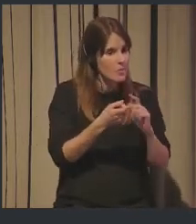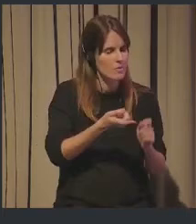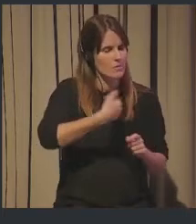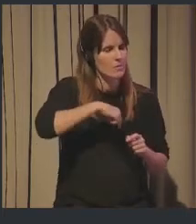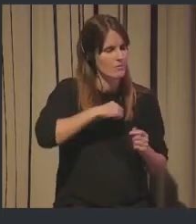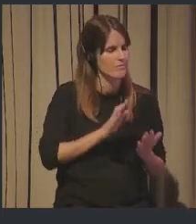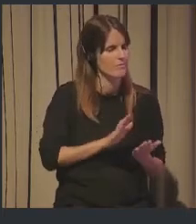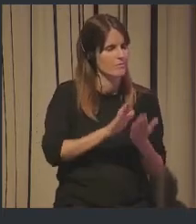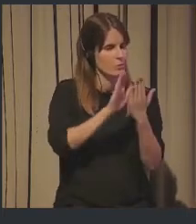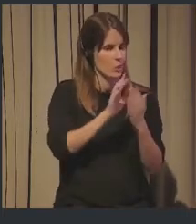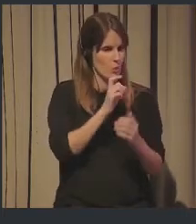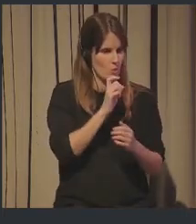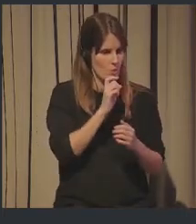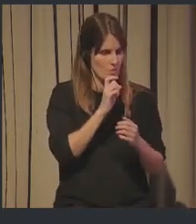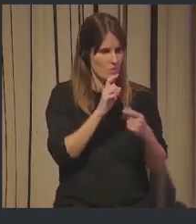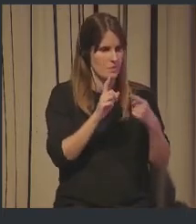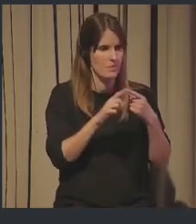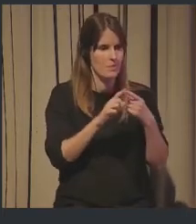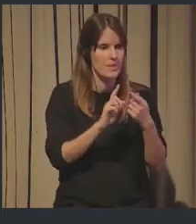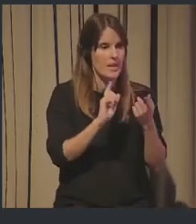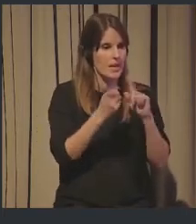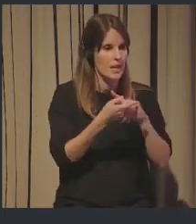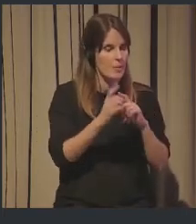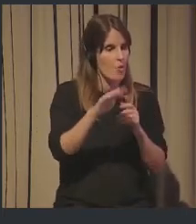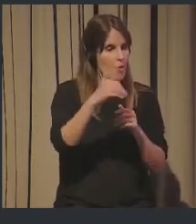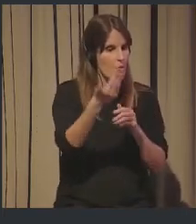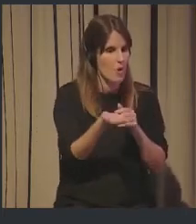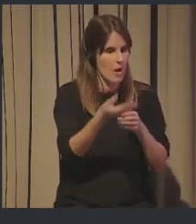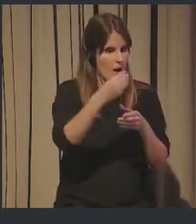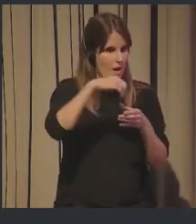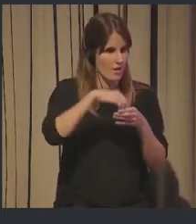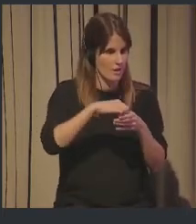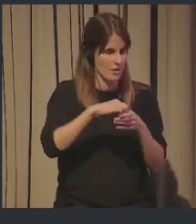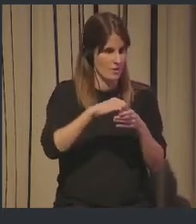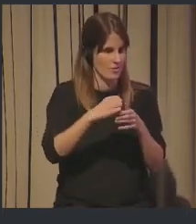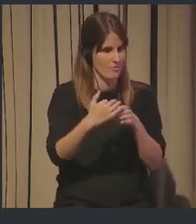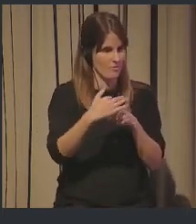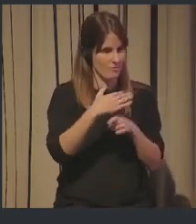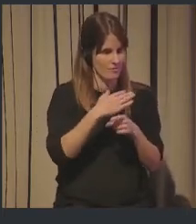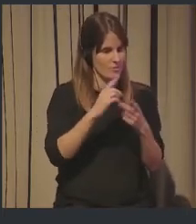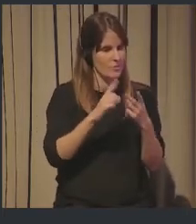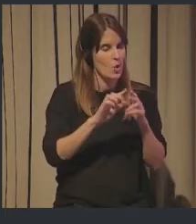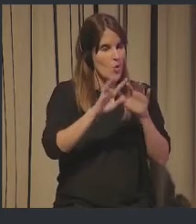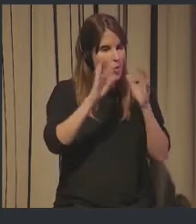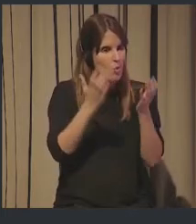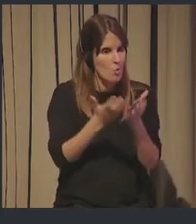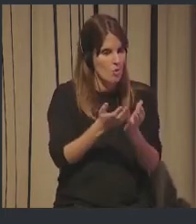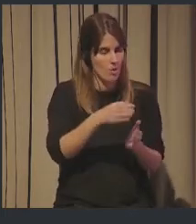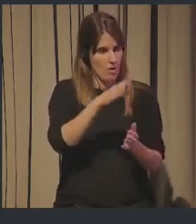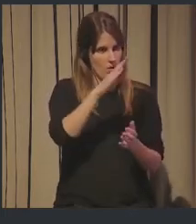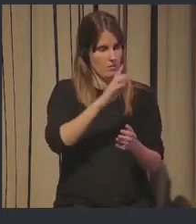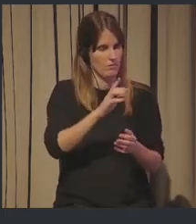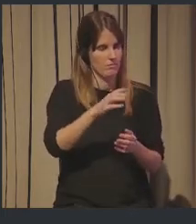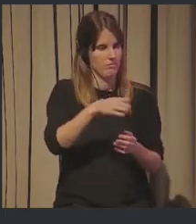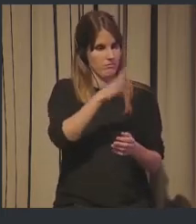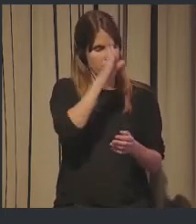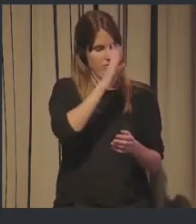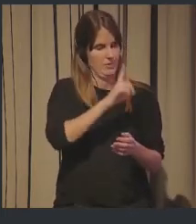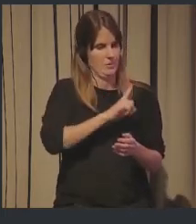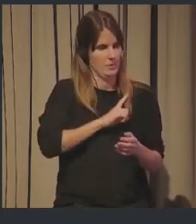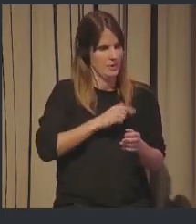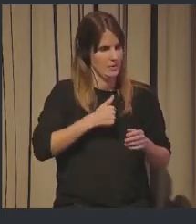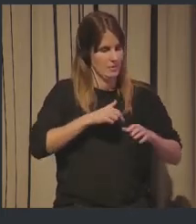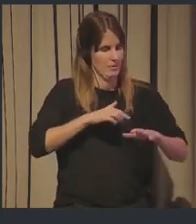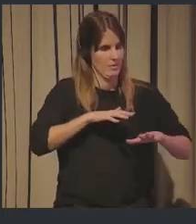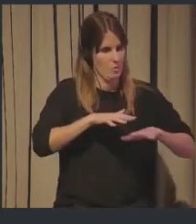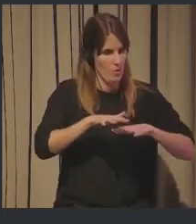características. Cambio de fuera a dentro y de dentro a fuera. El mundo impacta sobre nosotros y tenemos que actuar, pero la